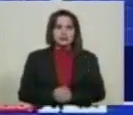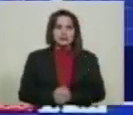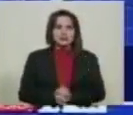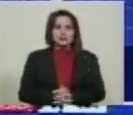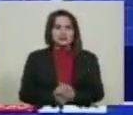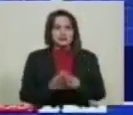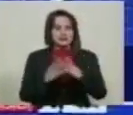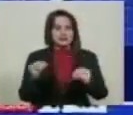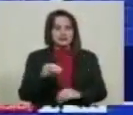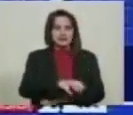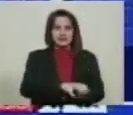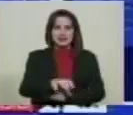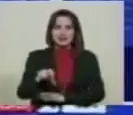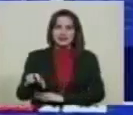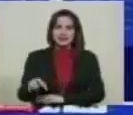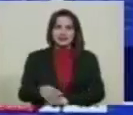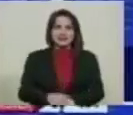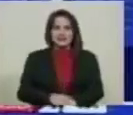estados,